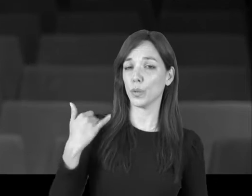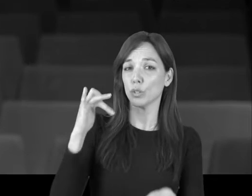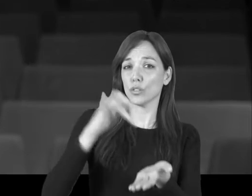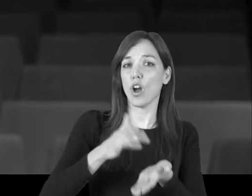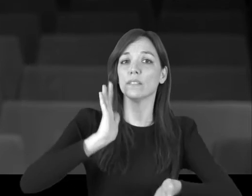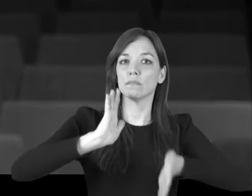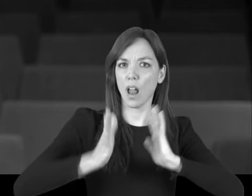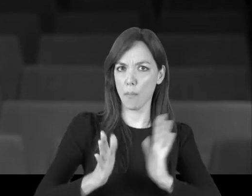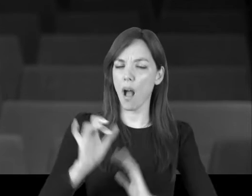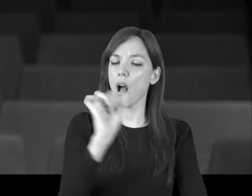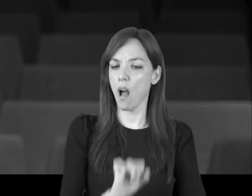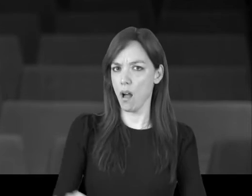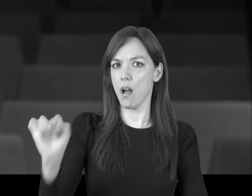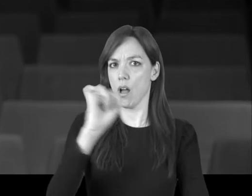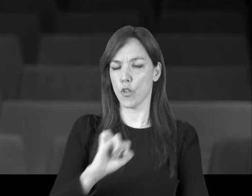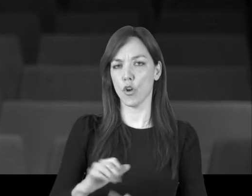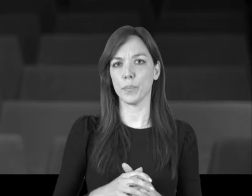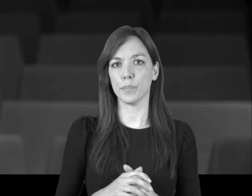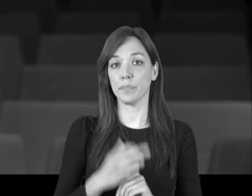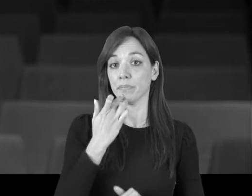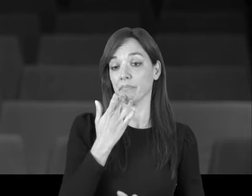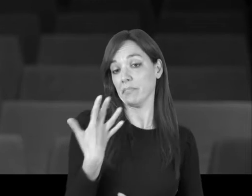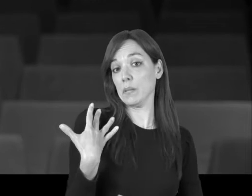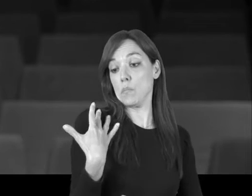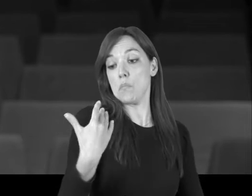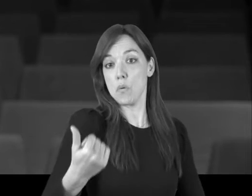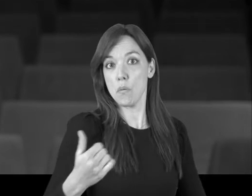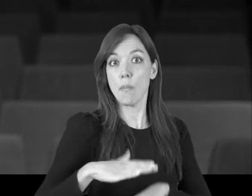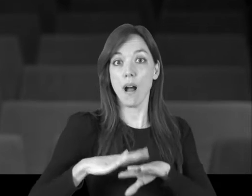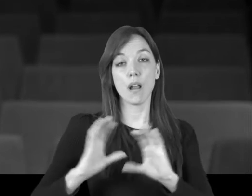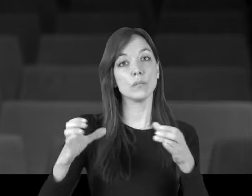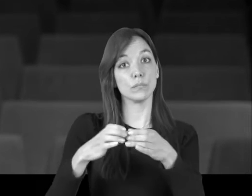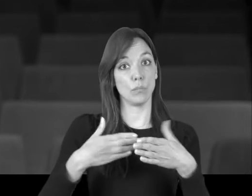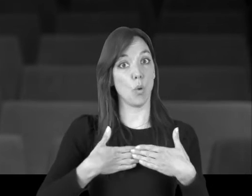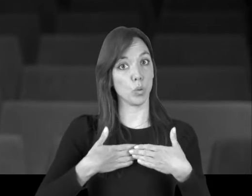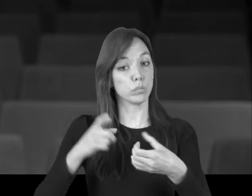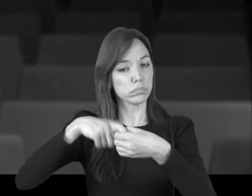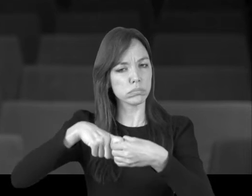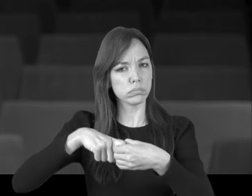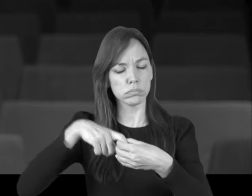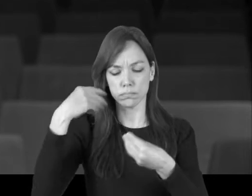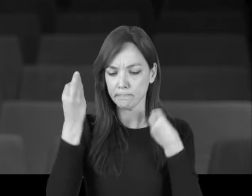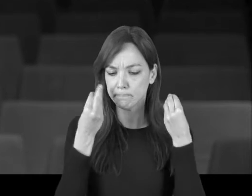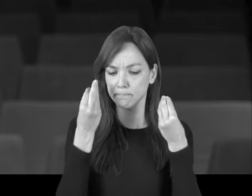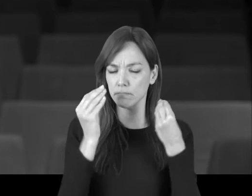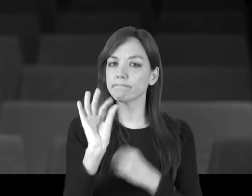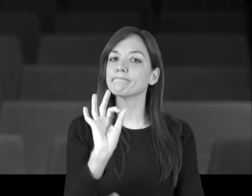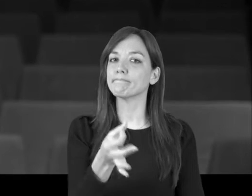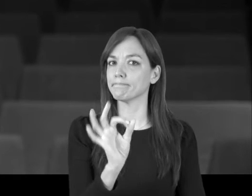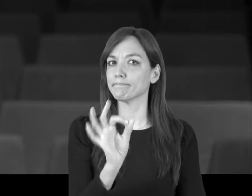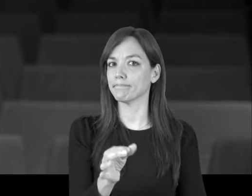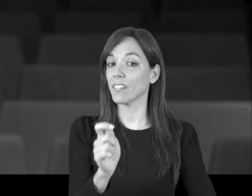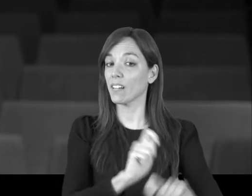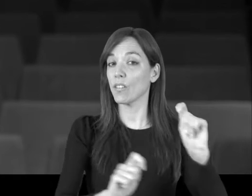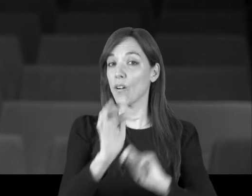Yo he estado en terapia, he estado varios años y cuando me llamaron para participar de este voluntariado, directamente